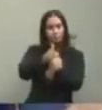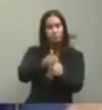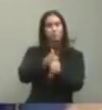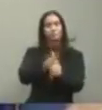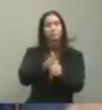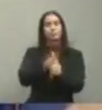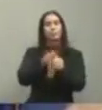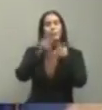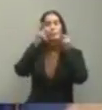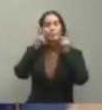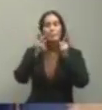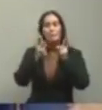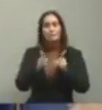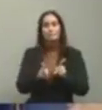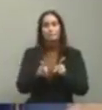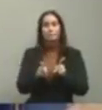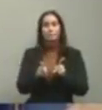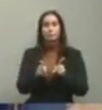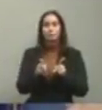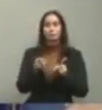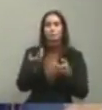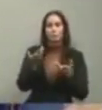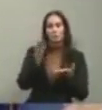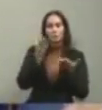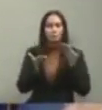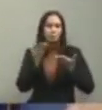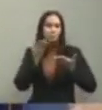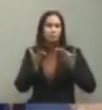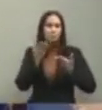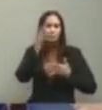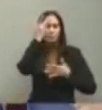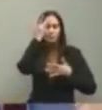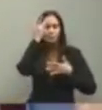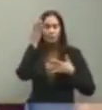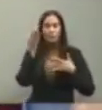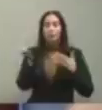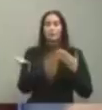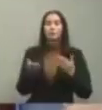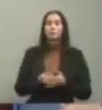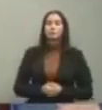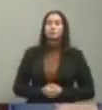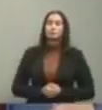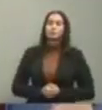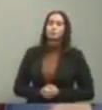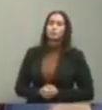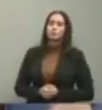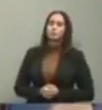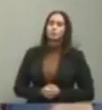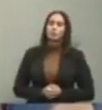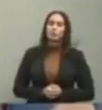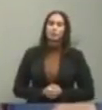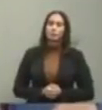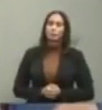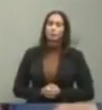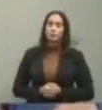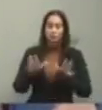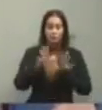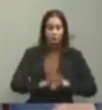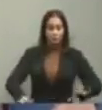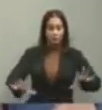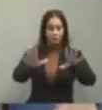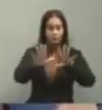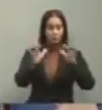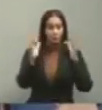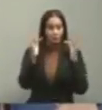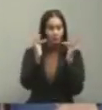personas asintomáticas que han estado en zonas de contacto